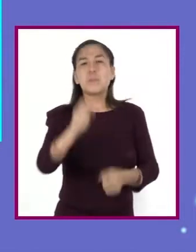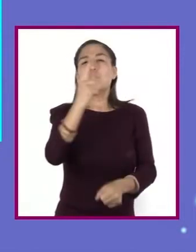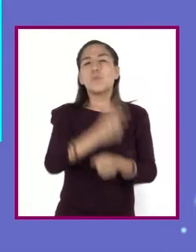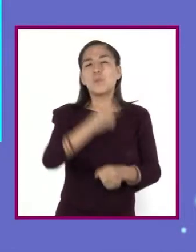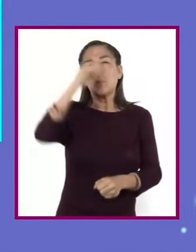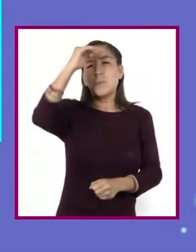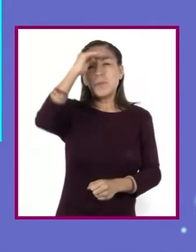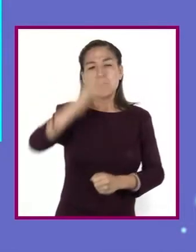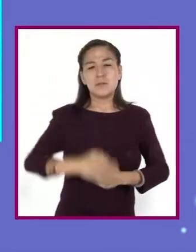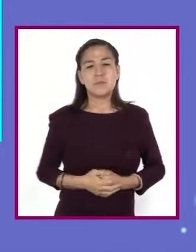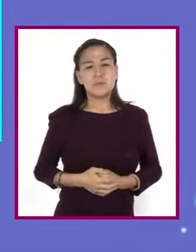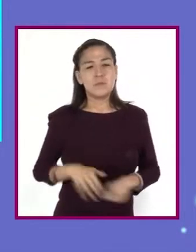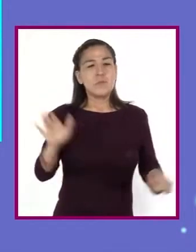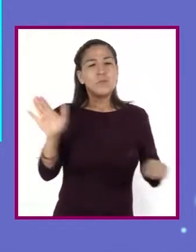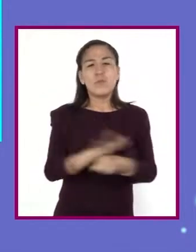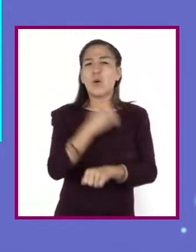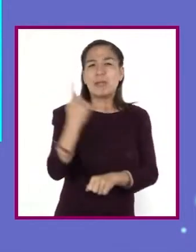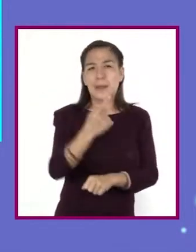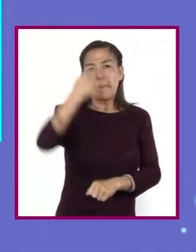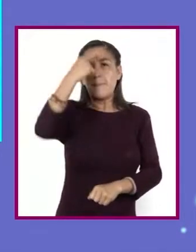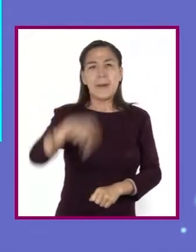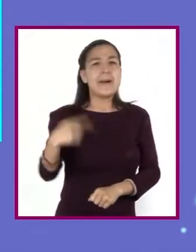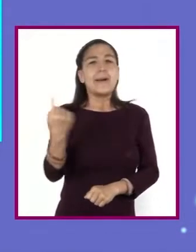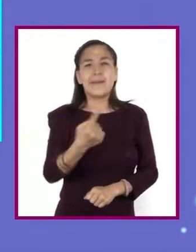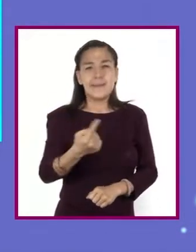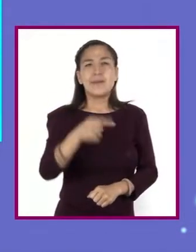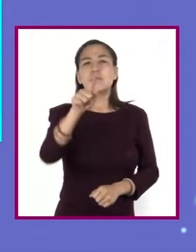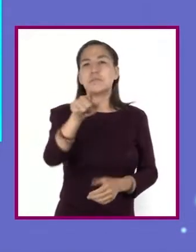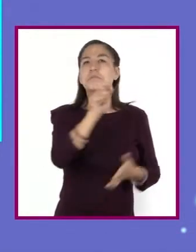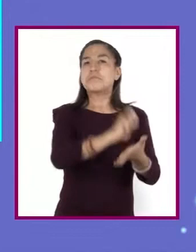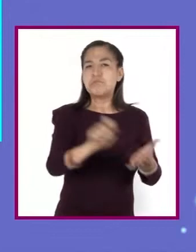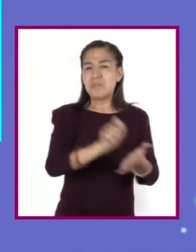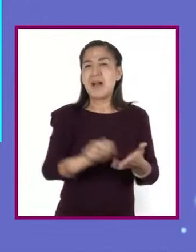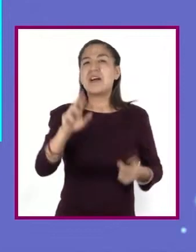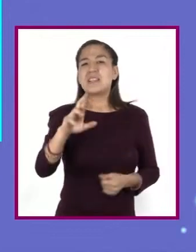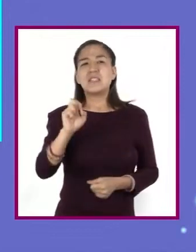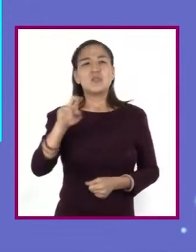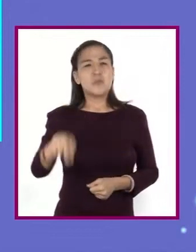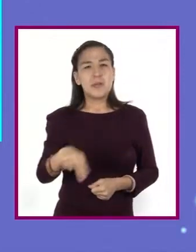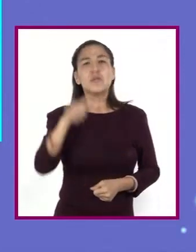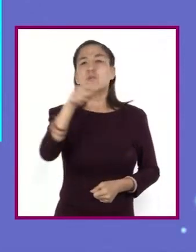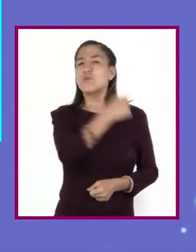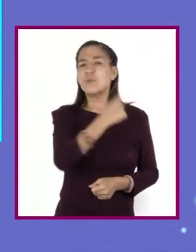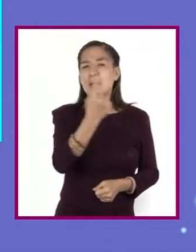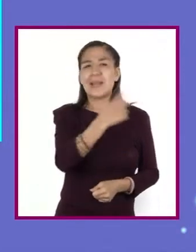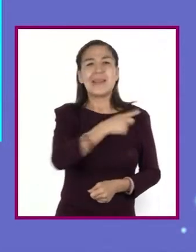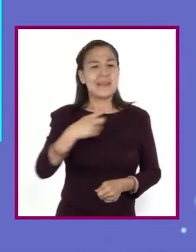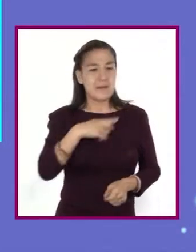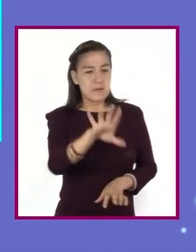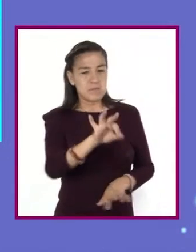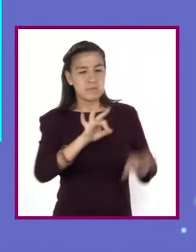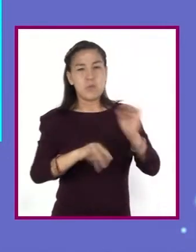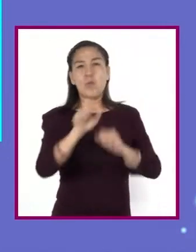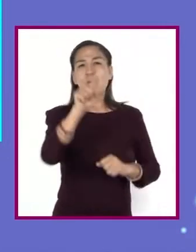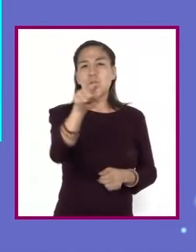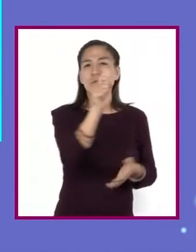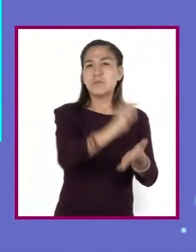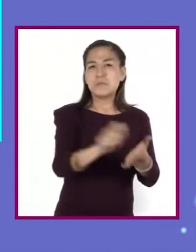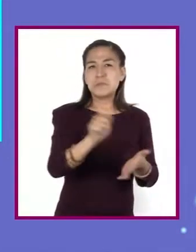pensemos, ¿por qué y para qué se escriben resúmenes? ¿Qué debemos tomar en cuenta cuando escribimos